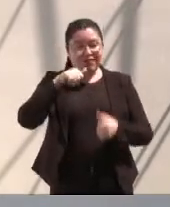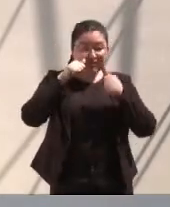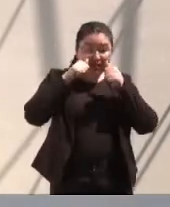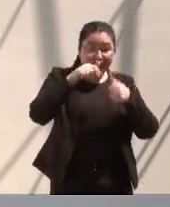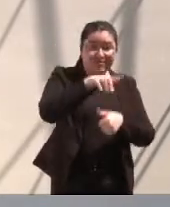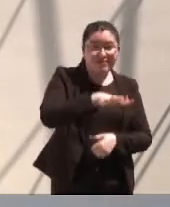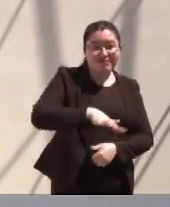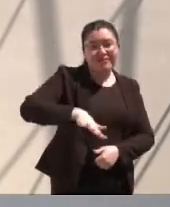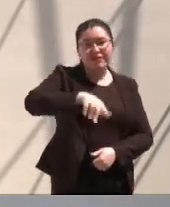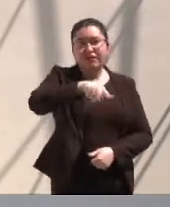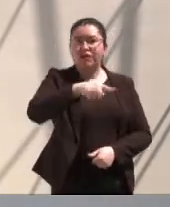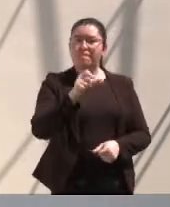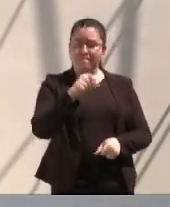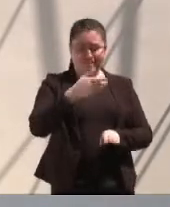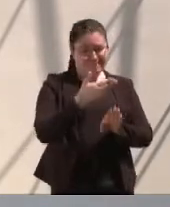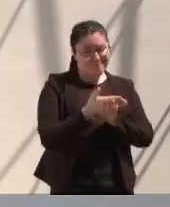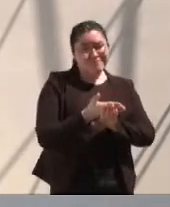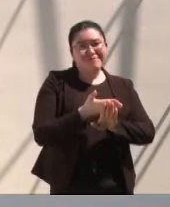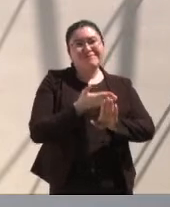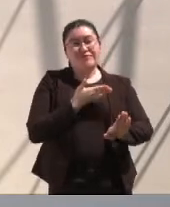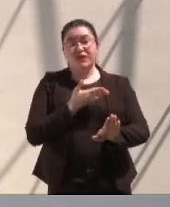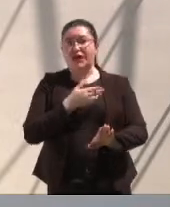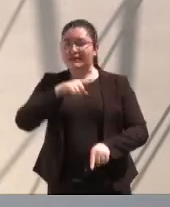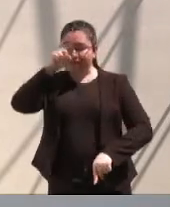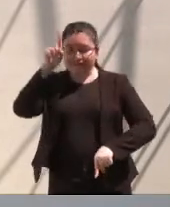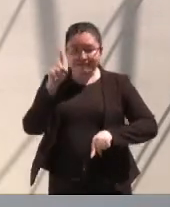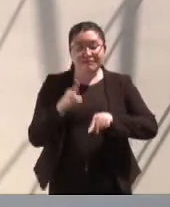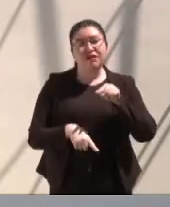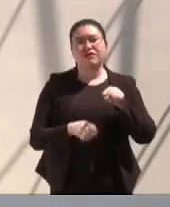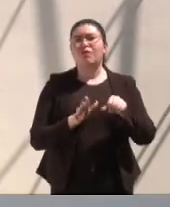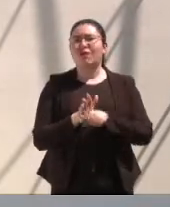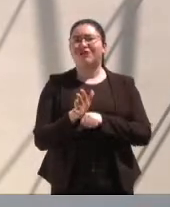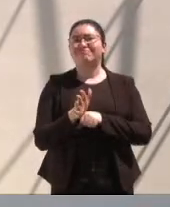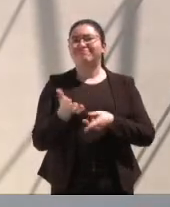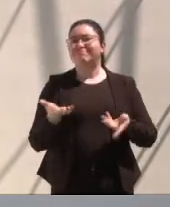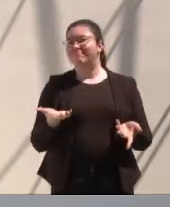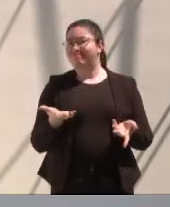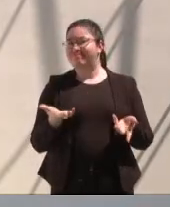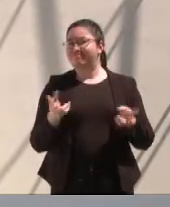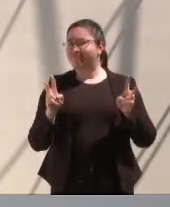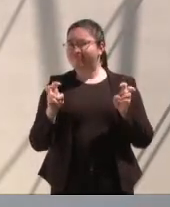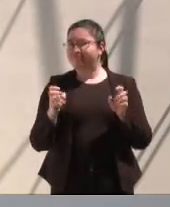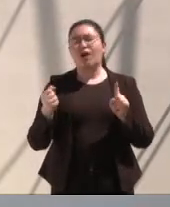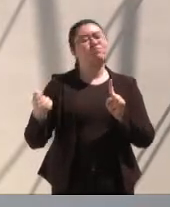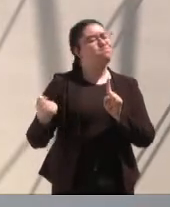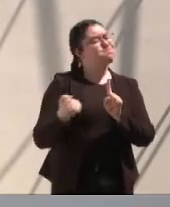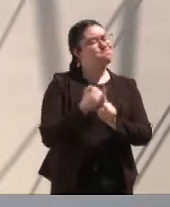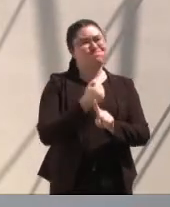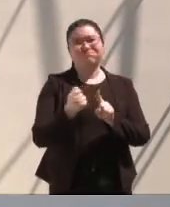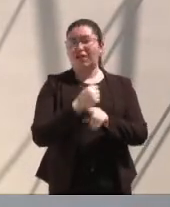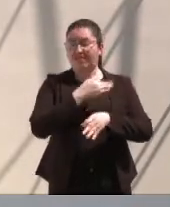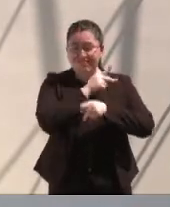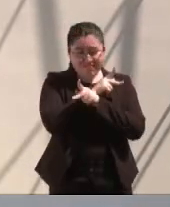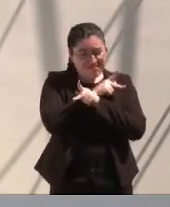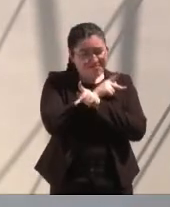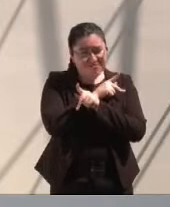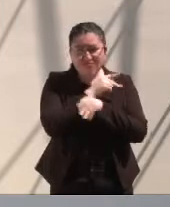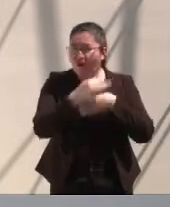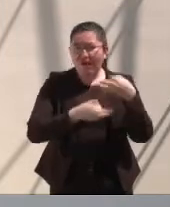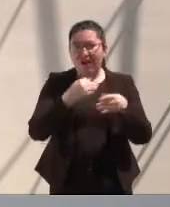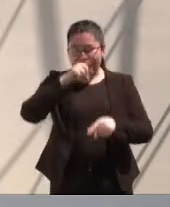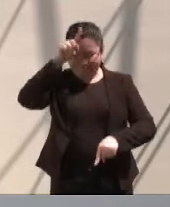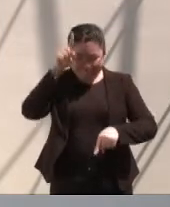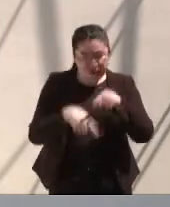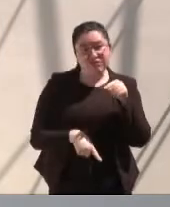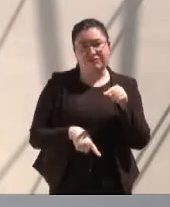atención, la prevención y la erradicación de todo tipo de violencia. Sabemos, no voy a contarles